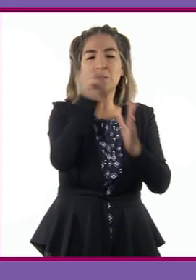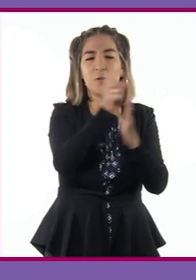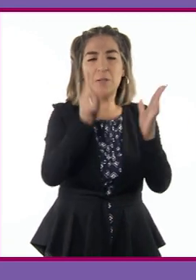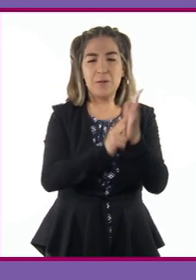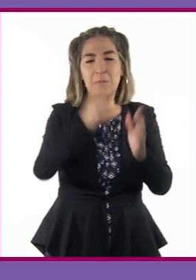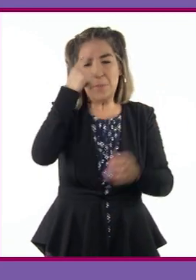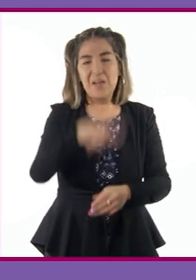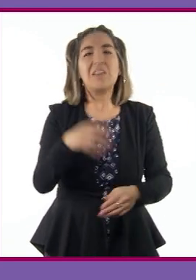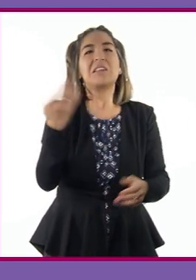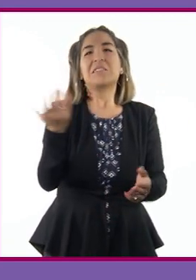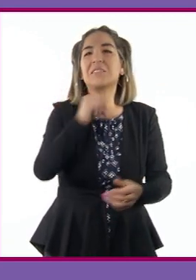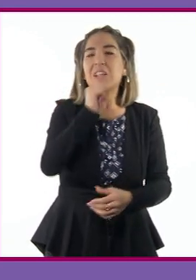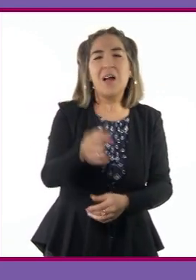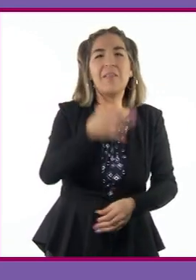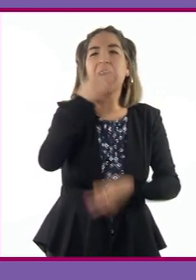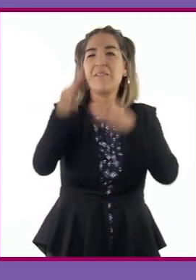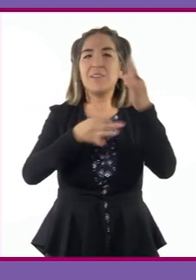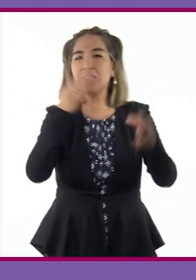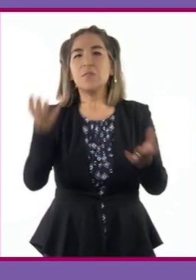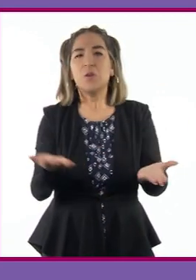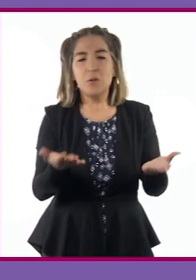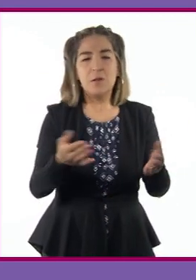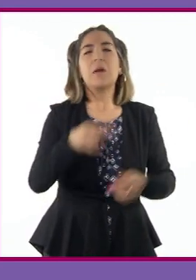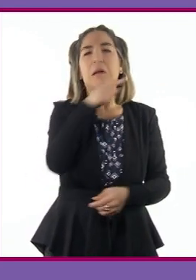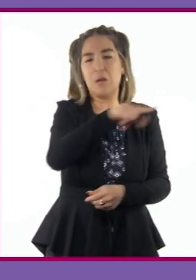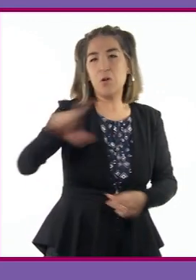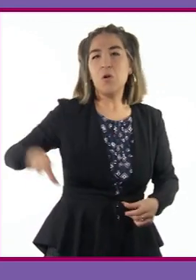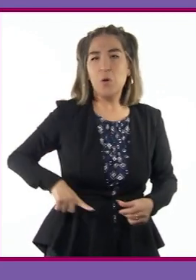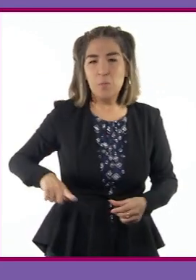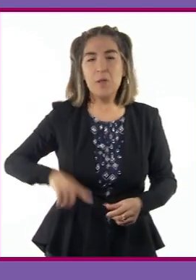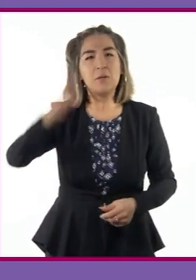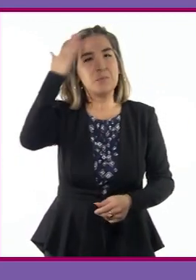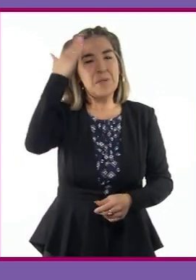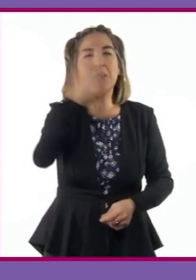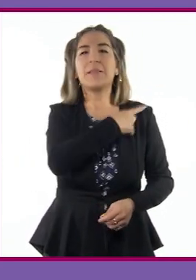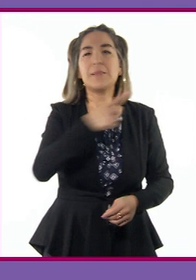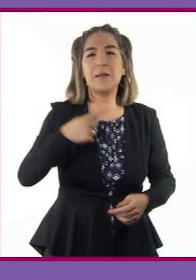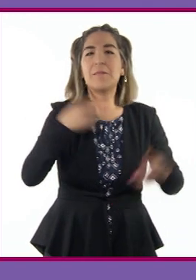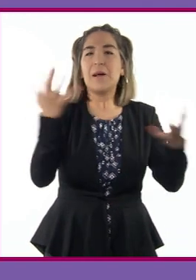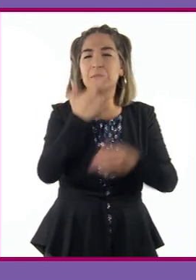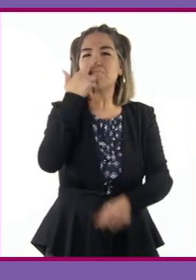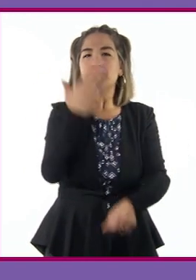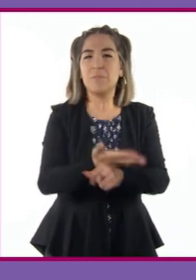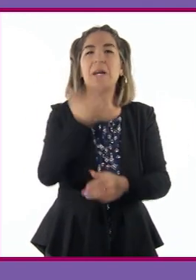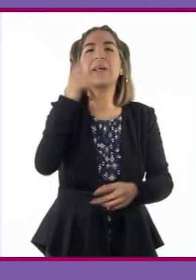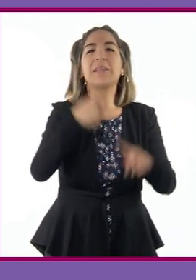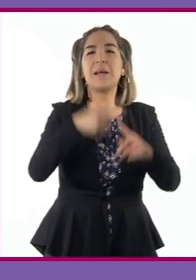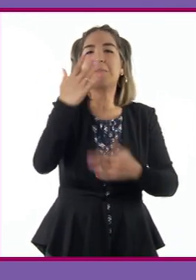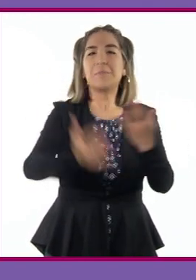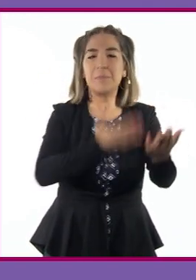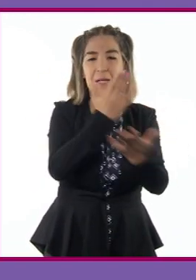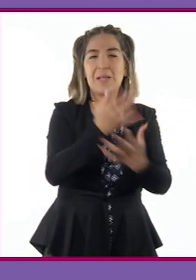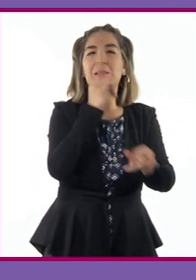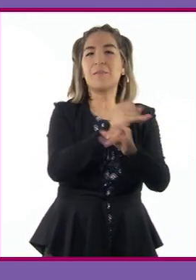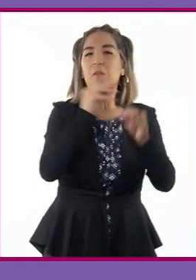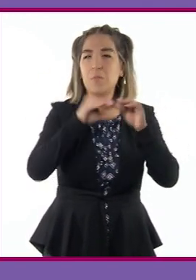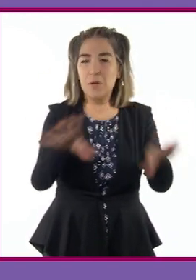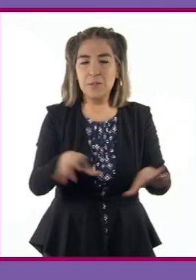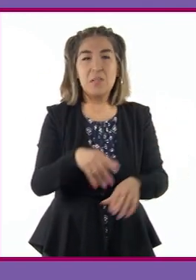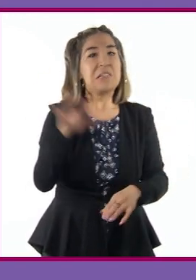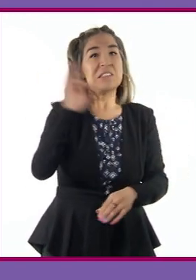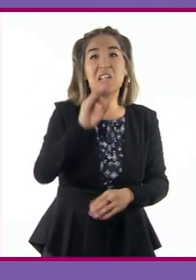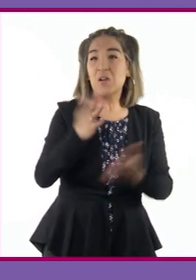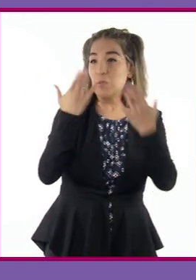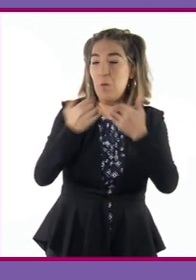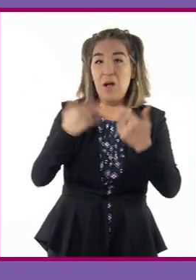que no ha sido publicada? Las autoridades e instituciones deben entregar a quien lo solicita la información requerida. Si no lo